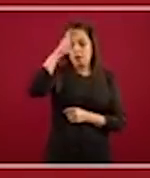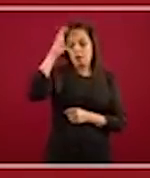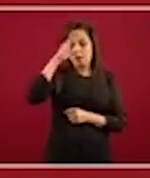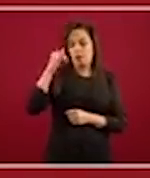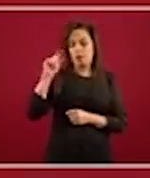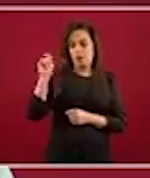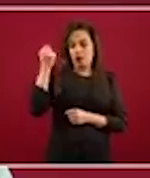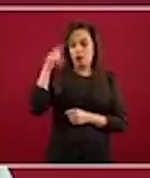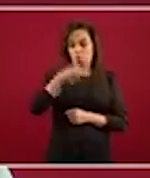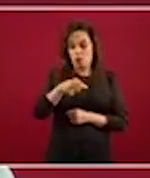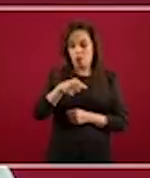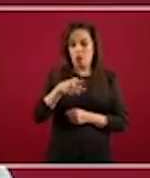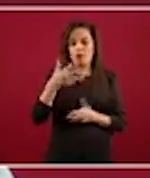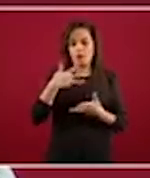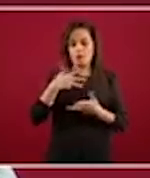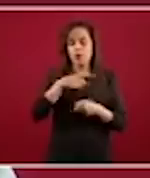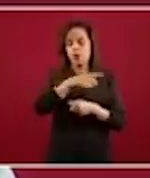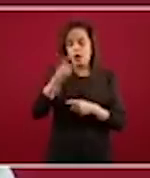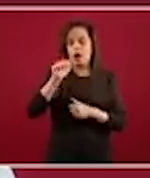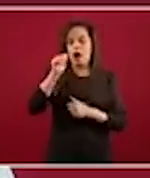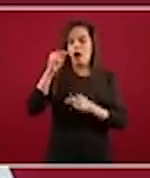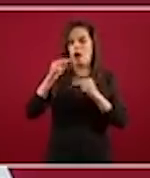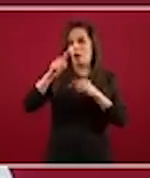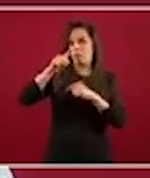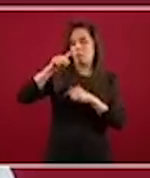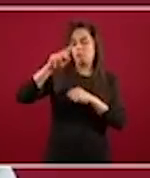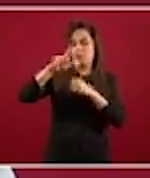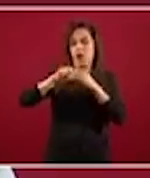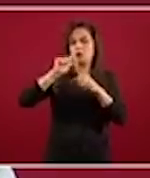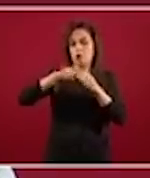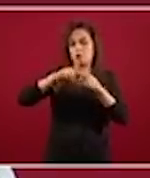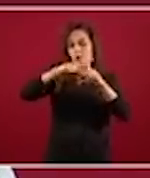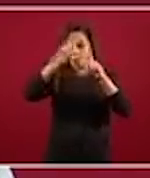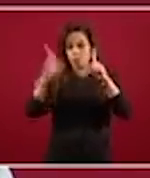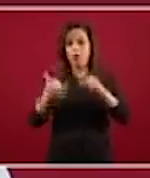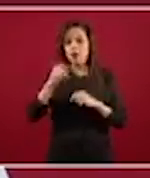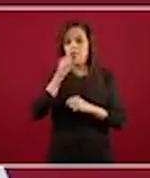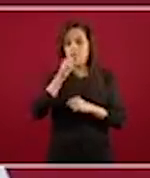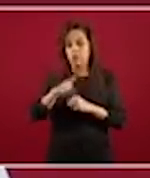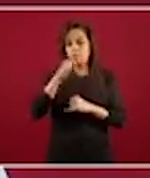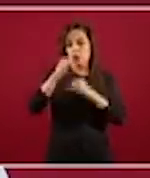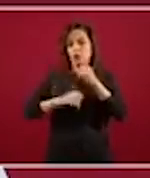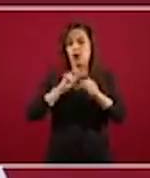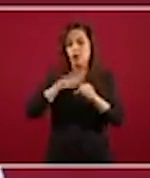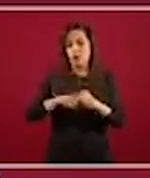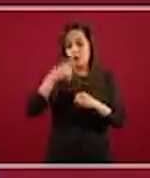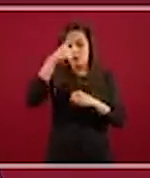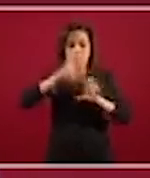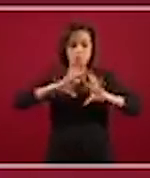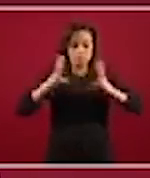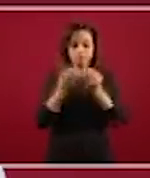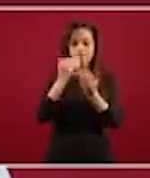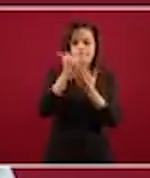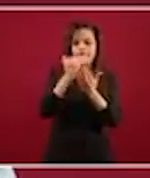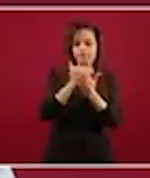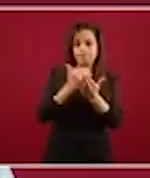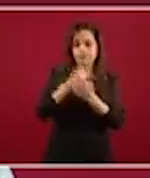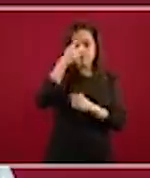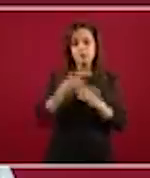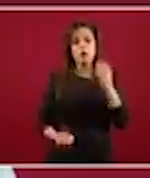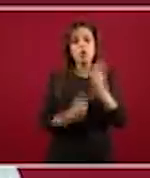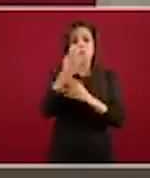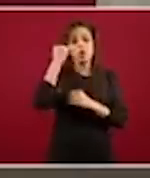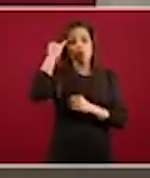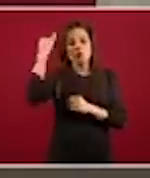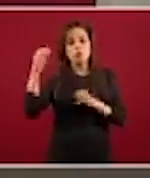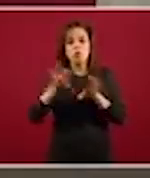de la colaboración científica a nivel nacional e internacional para que nos sumemos a los distintos protocolos de innovación científica y